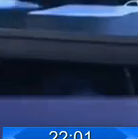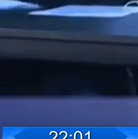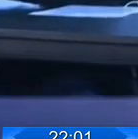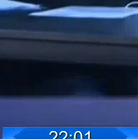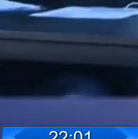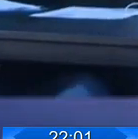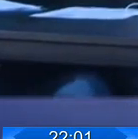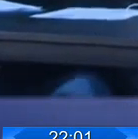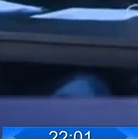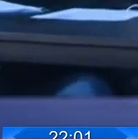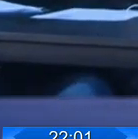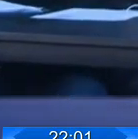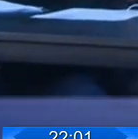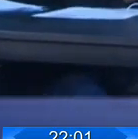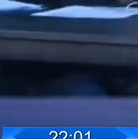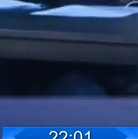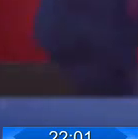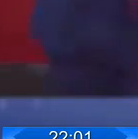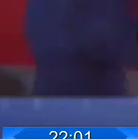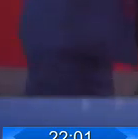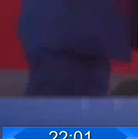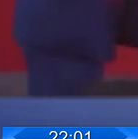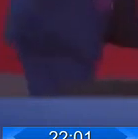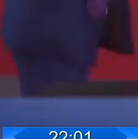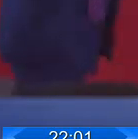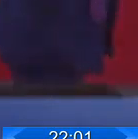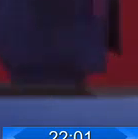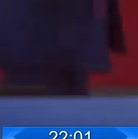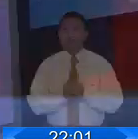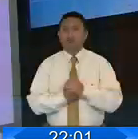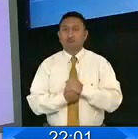Fujimori por el caso Odebrecht.